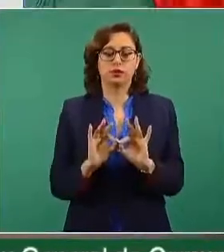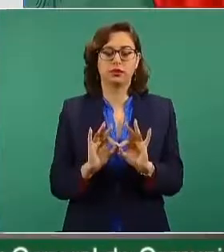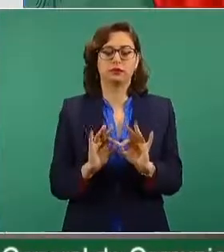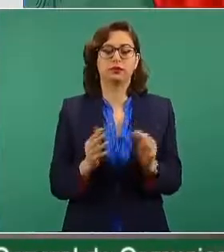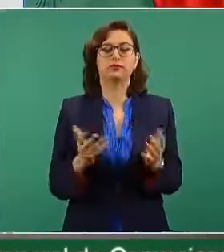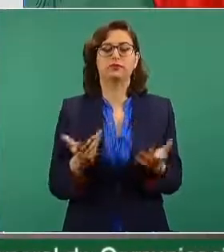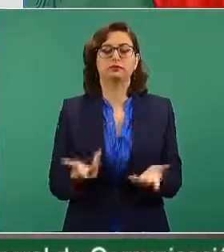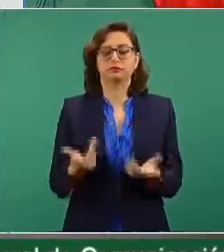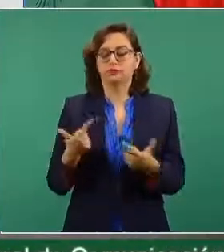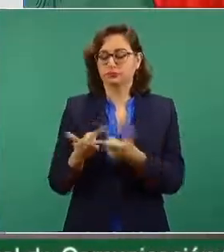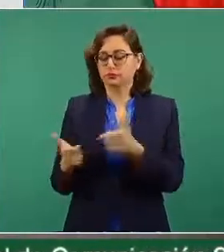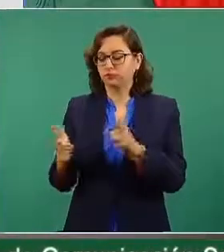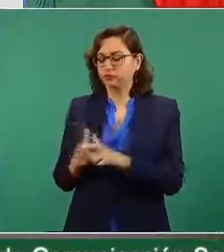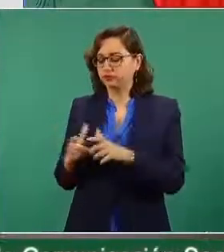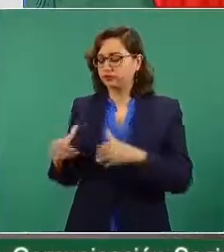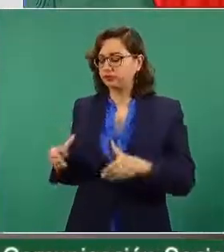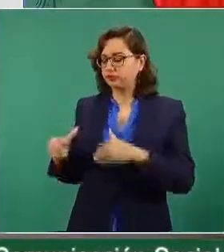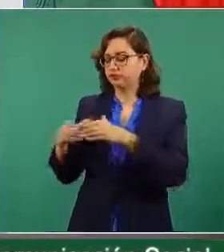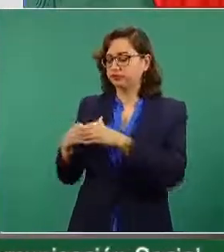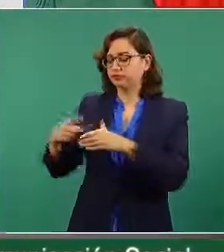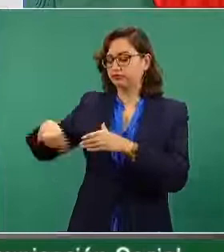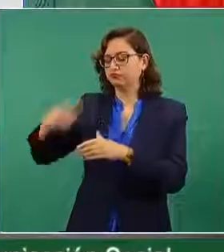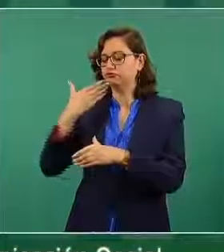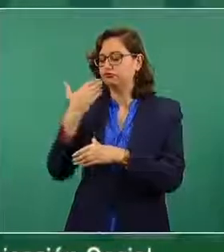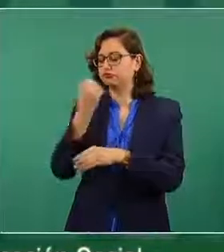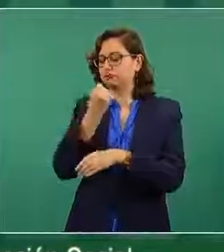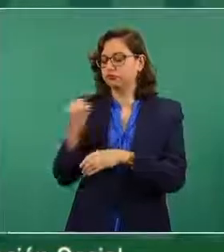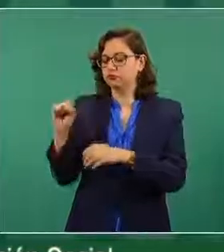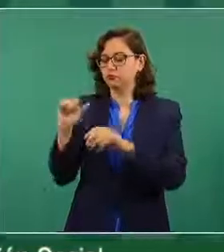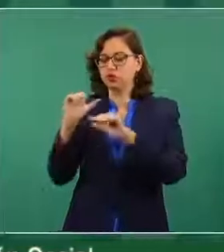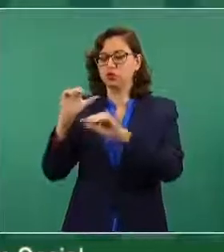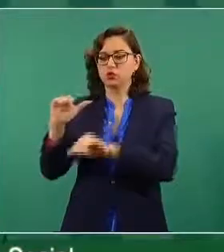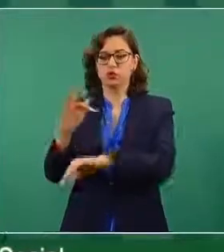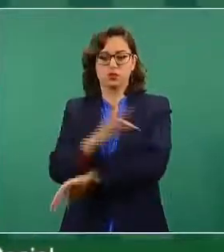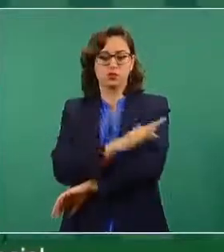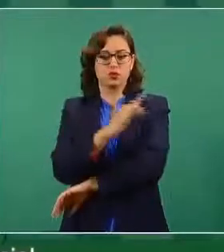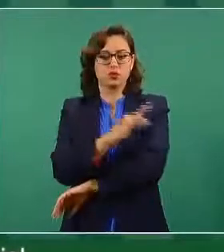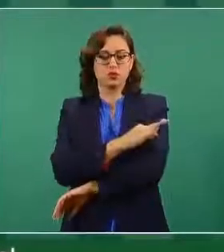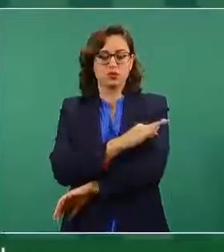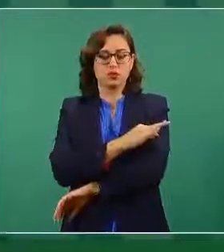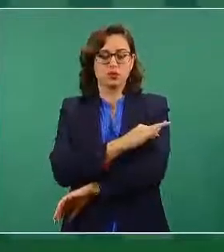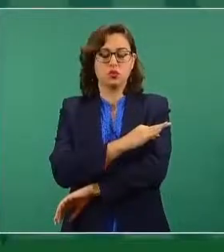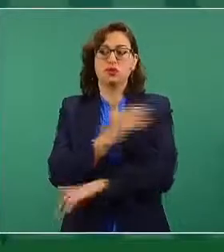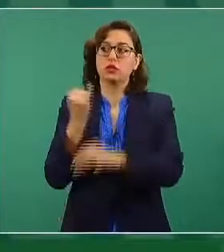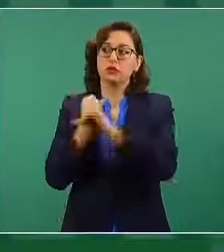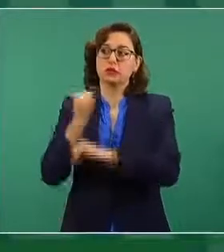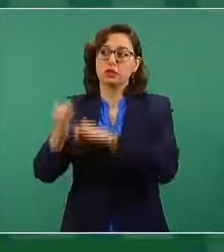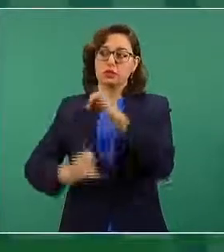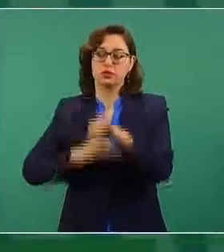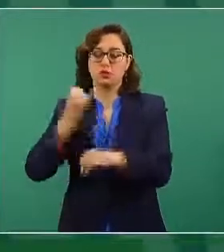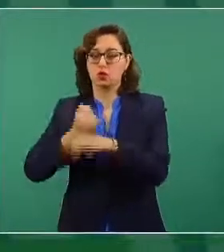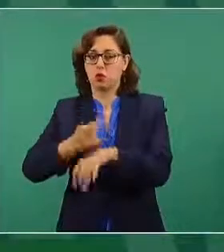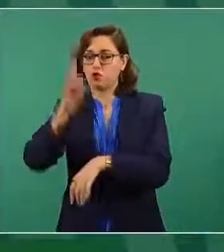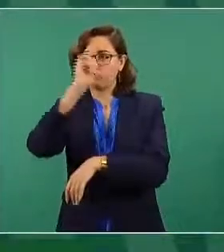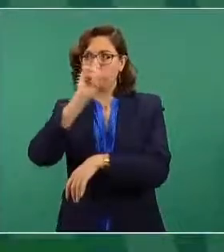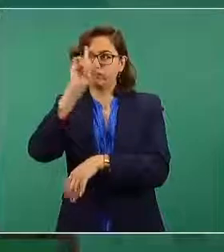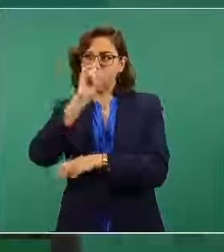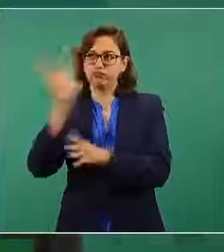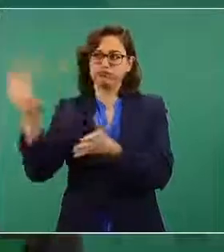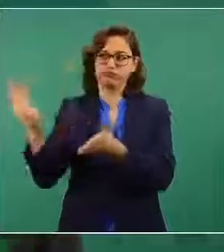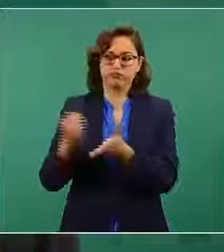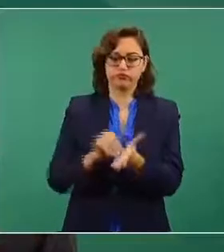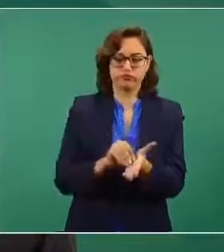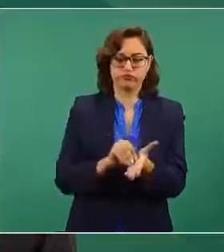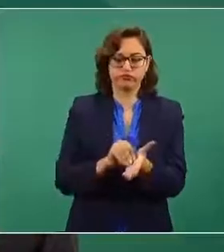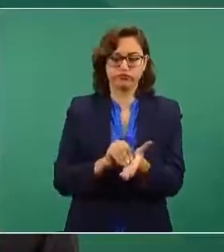el Grupo Técnico Asesor de Vacunación de México en consonancia con recomendaciones internacionales, que fue